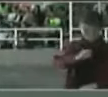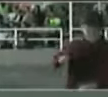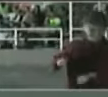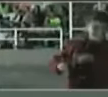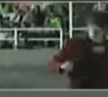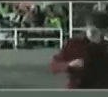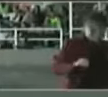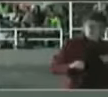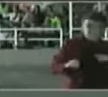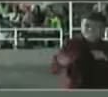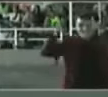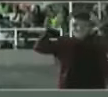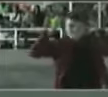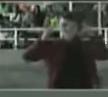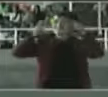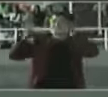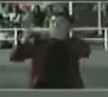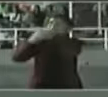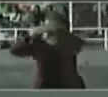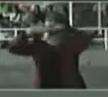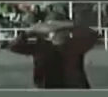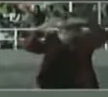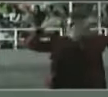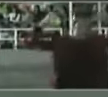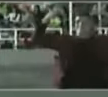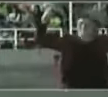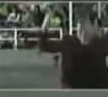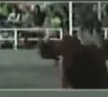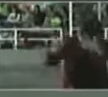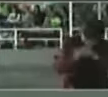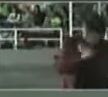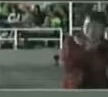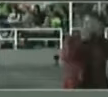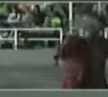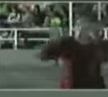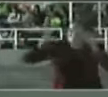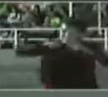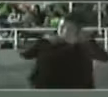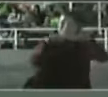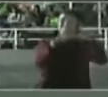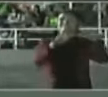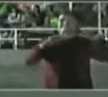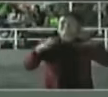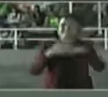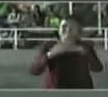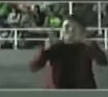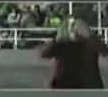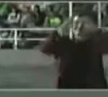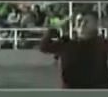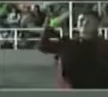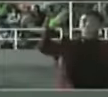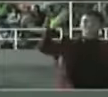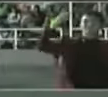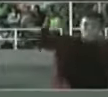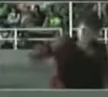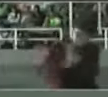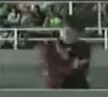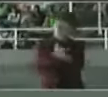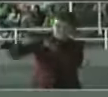están abiertas las puertas de la bendición. A los hijos de Dios le están abiertas las puertas de la